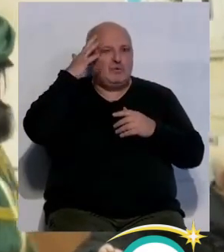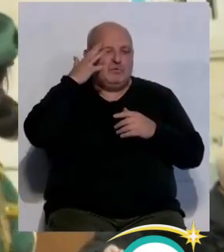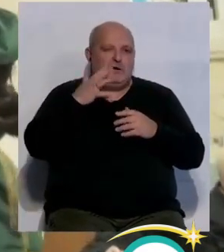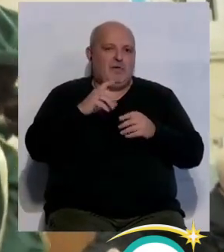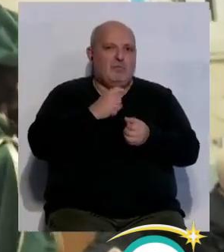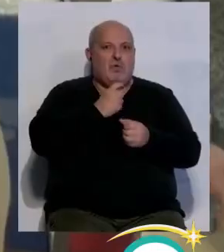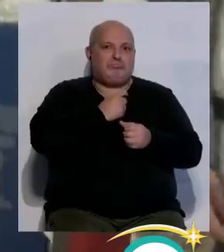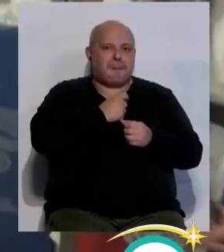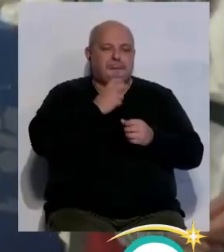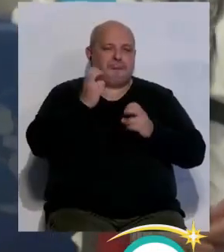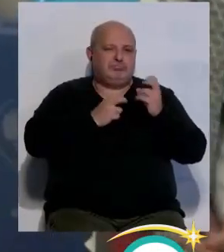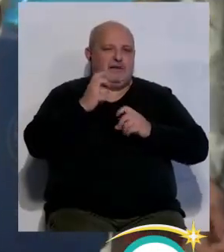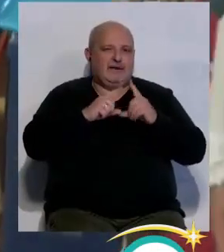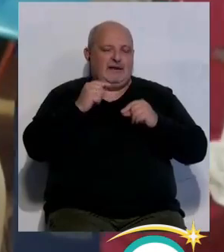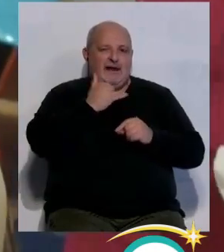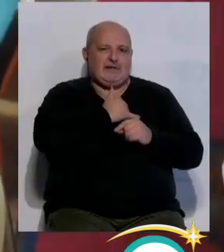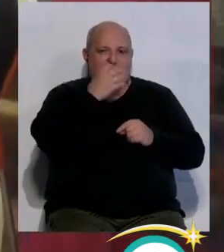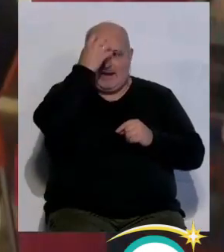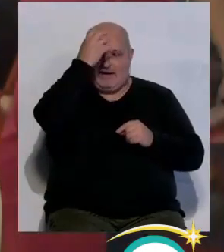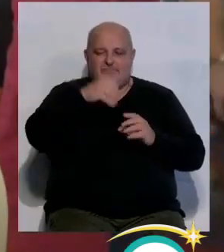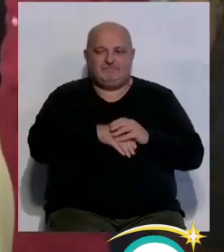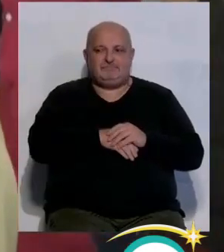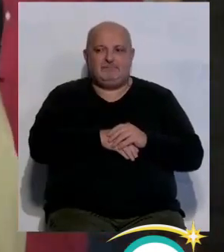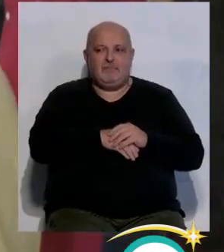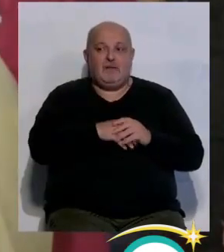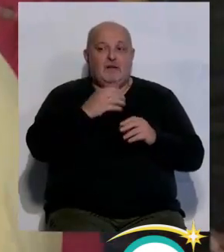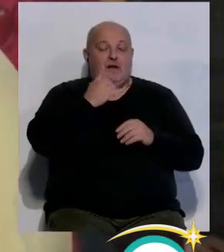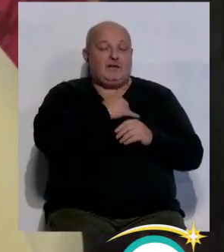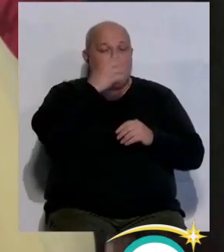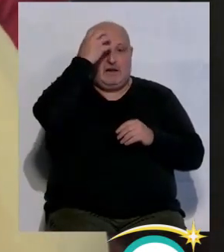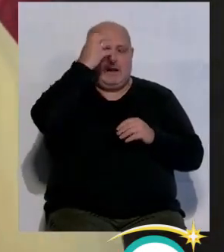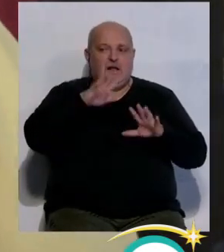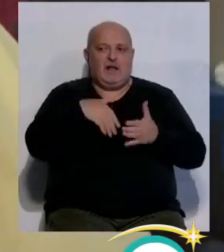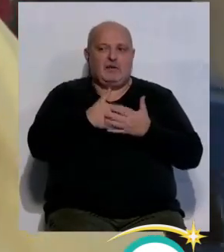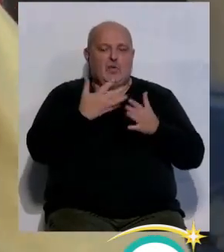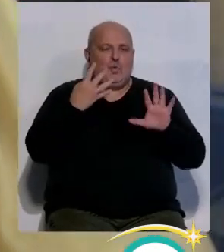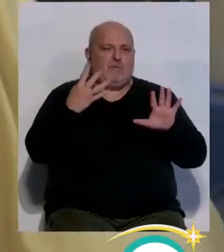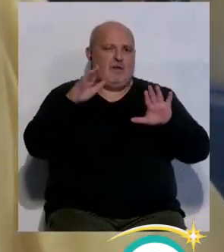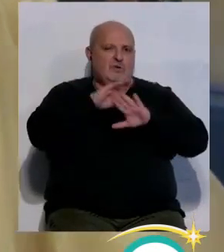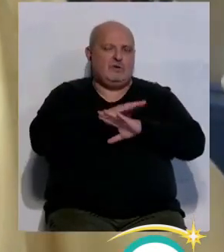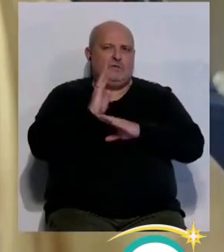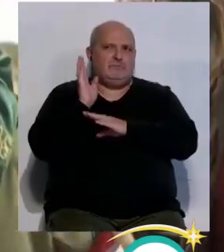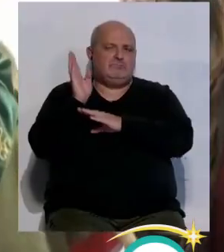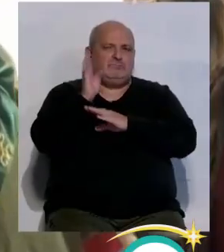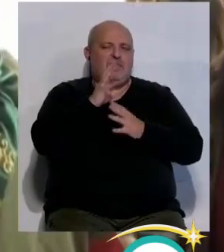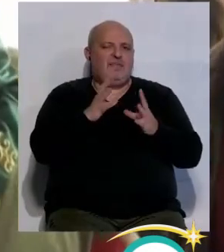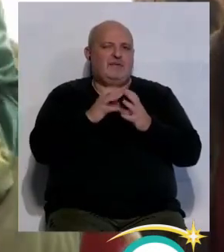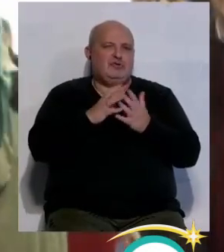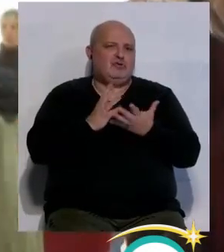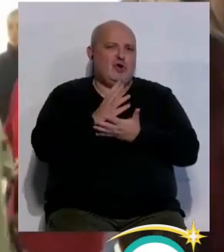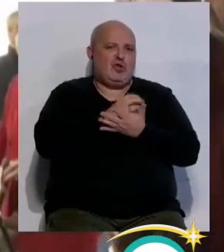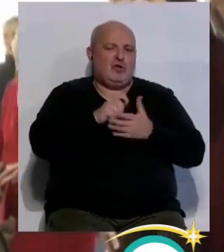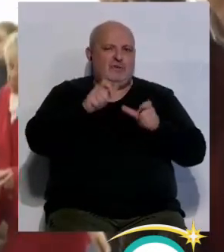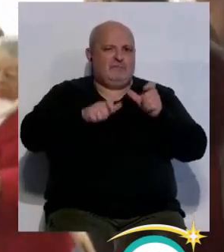mismos nervios cuando ven llegar a la estrella y al cartero. El cartero real estará hasta las 9 de esta noche recogiendo los deseos de todos